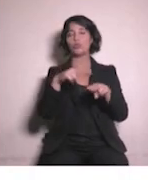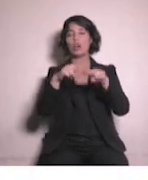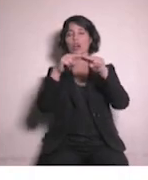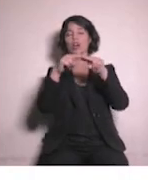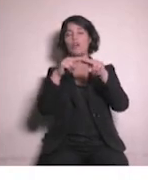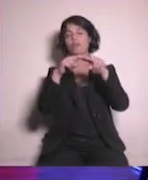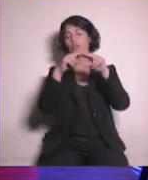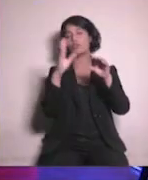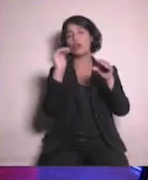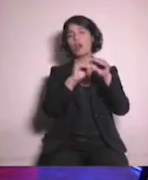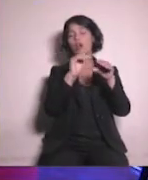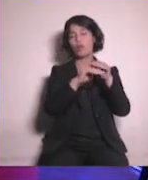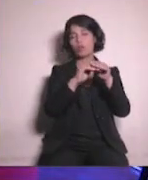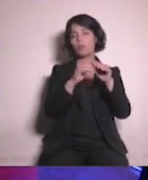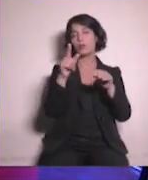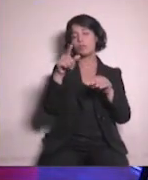pensiones.